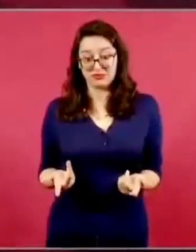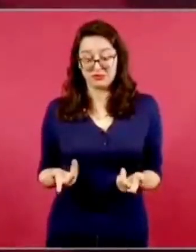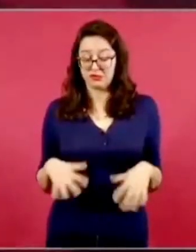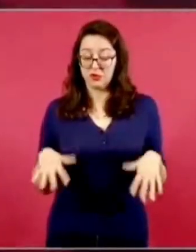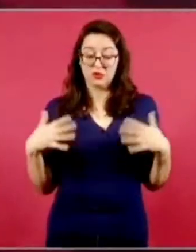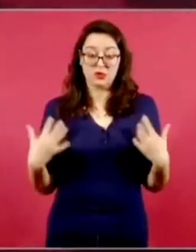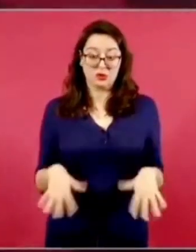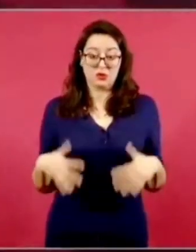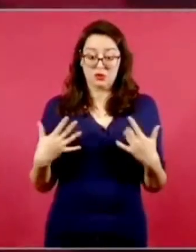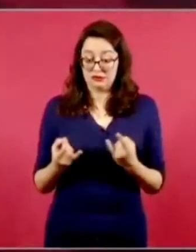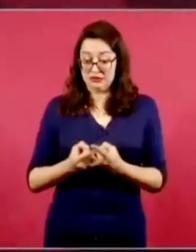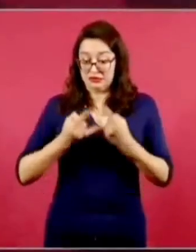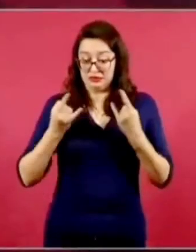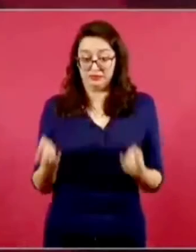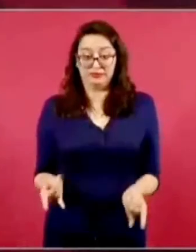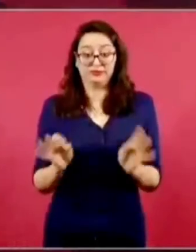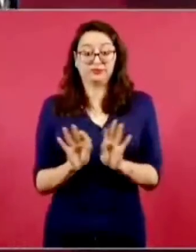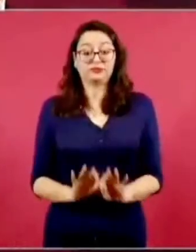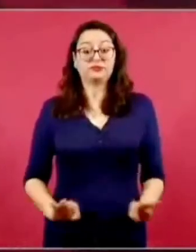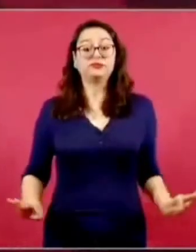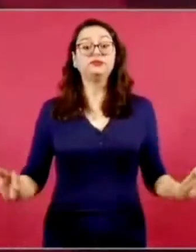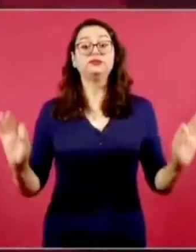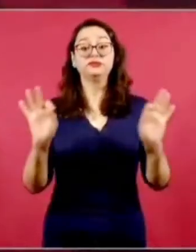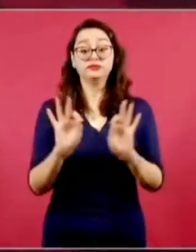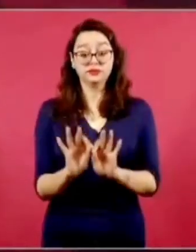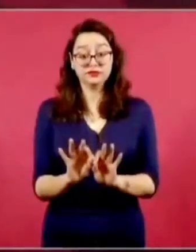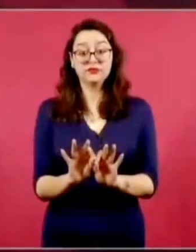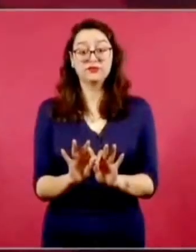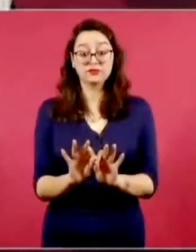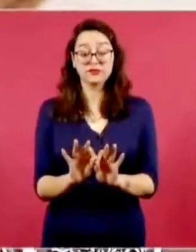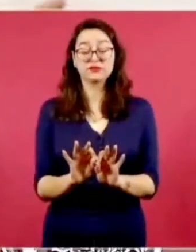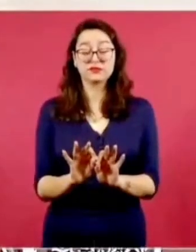momentos muy importantes y son